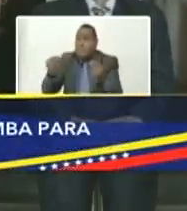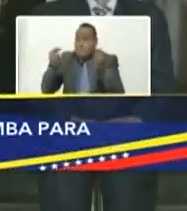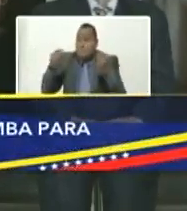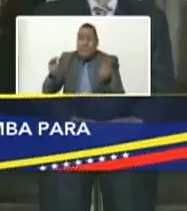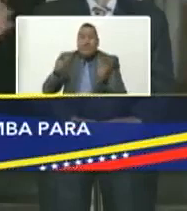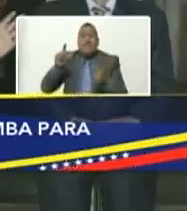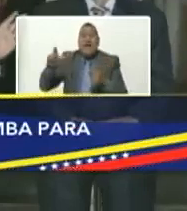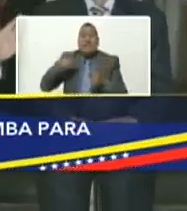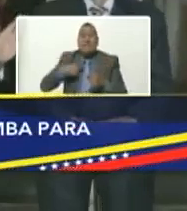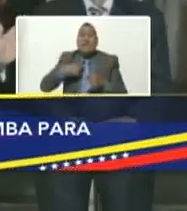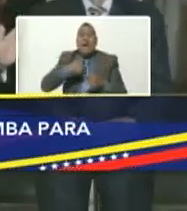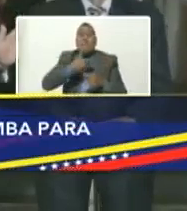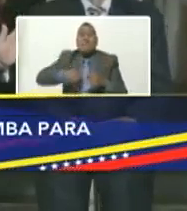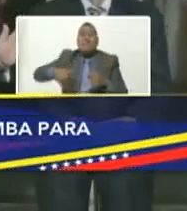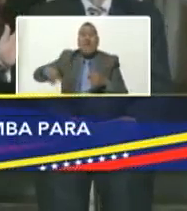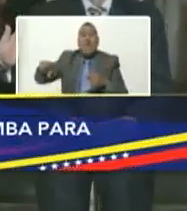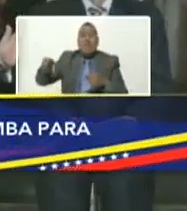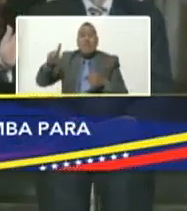de Colombia, ya basta.